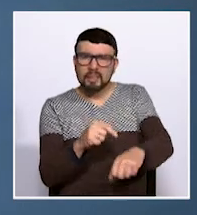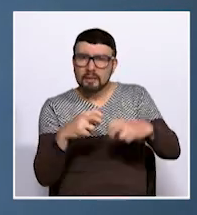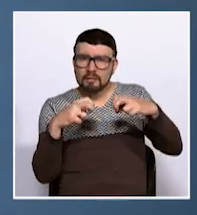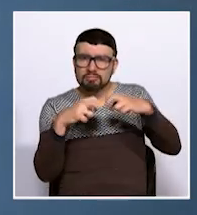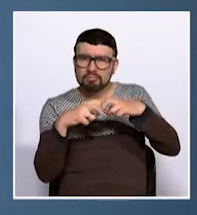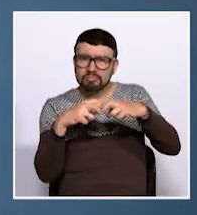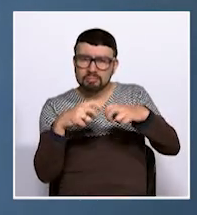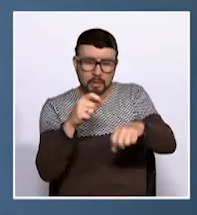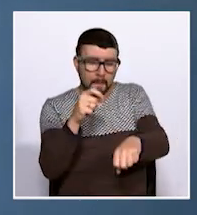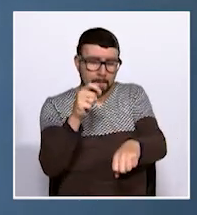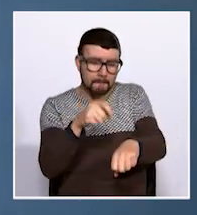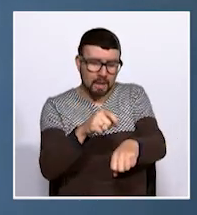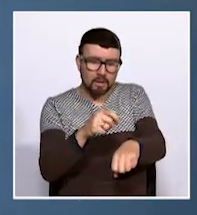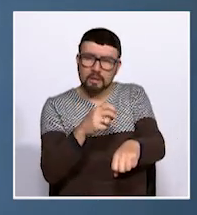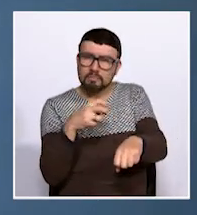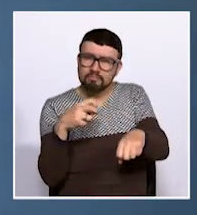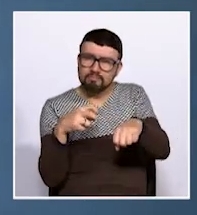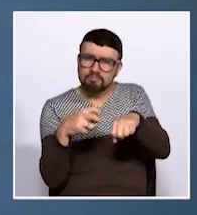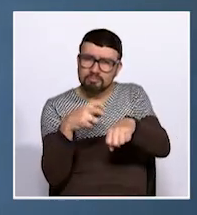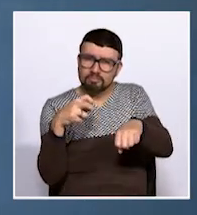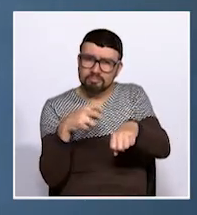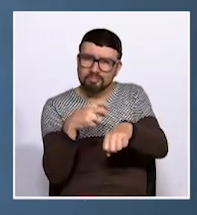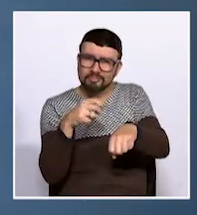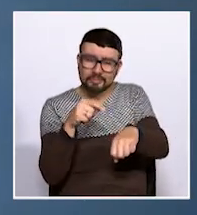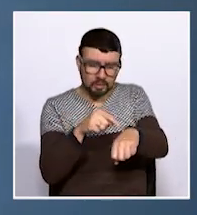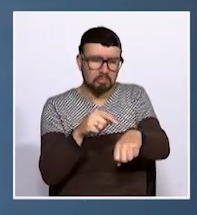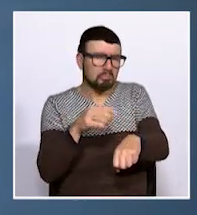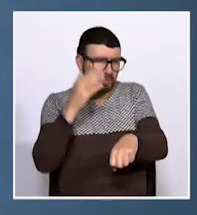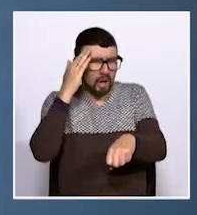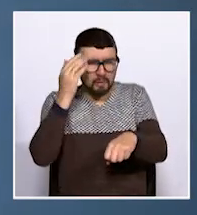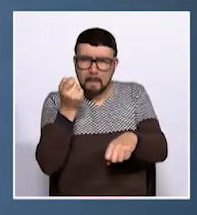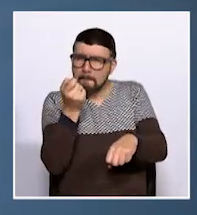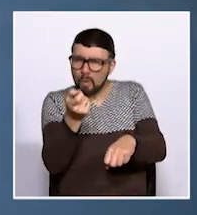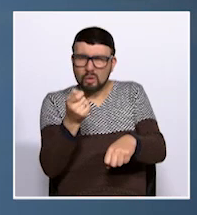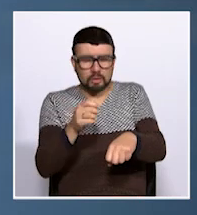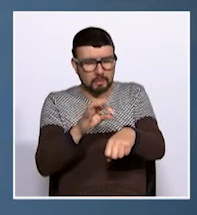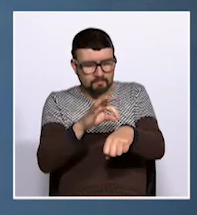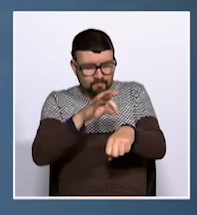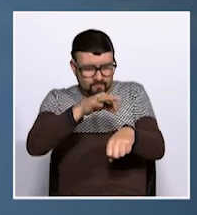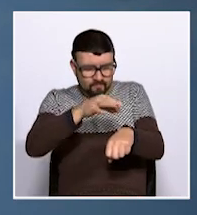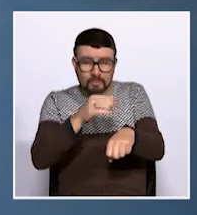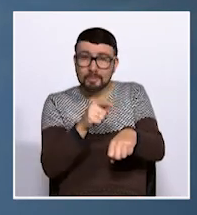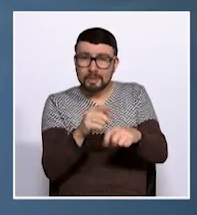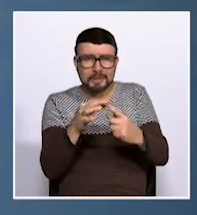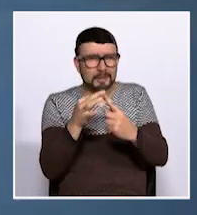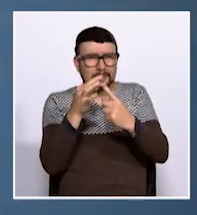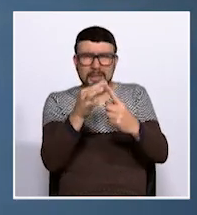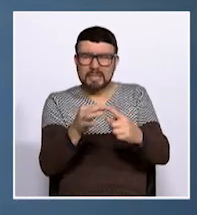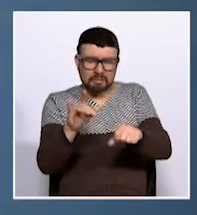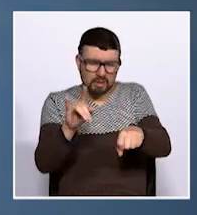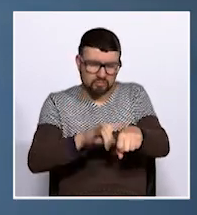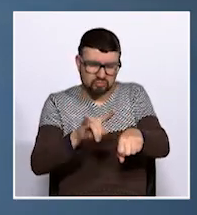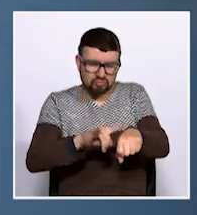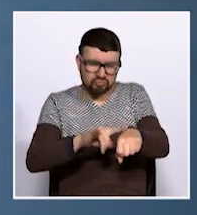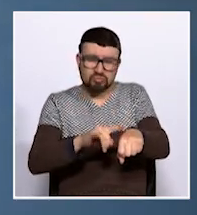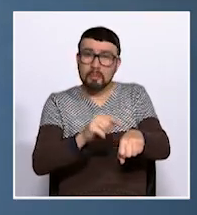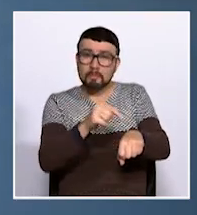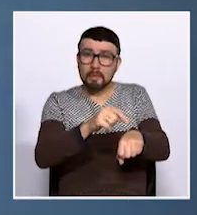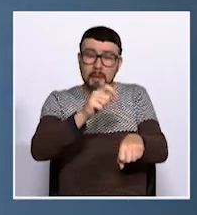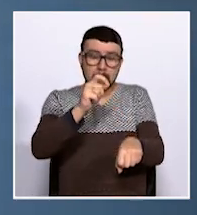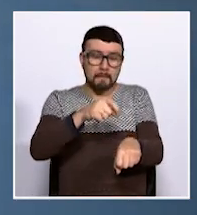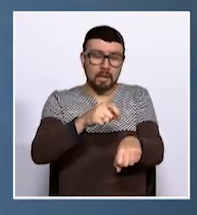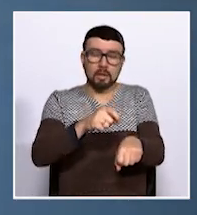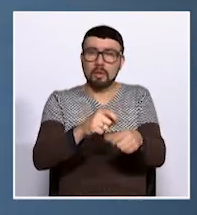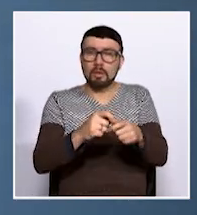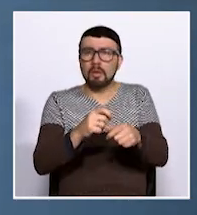una corriente específica que está modulada, que tiene una frecuencia específica y una intensidad, muchas veces un ancho